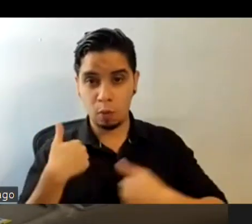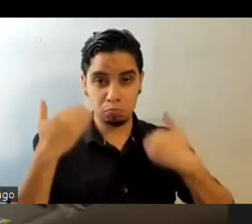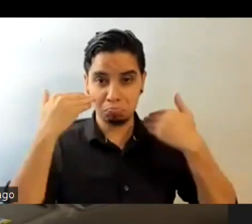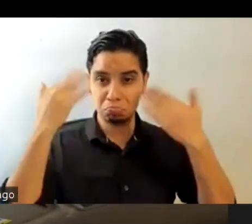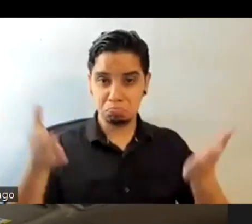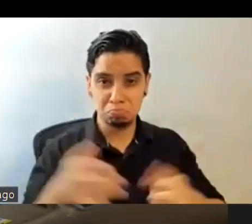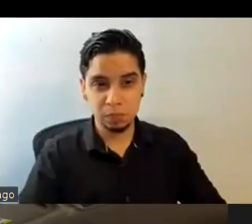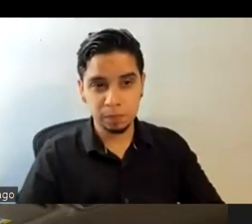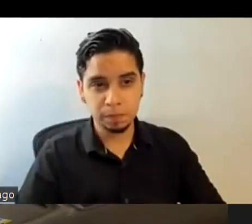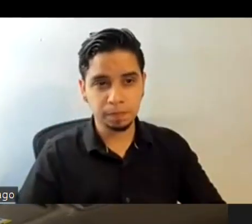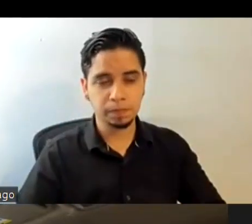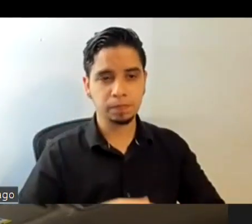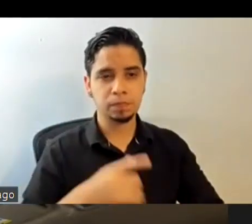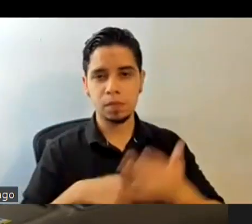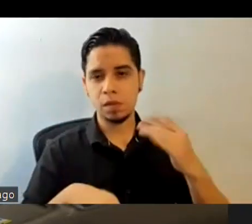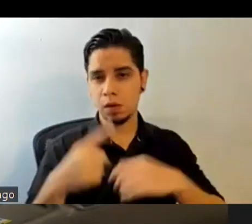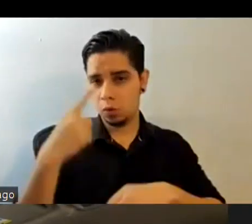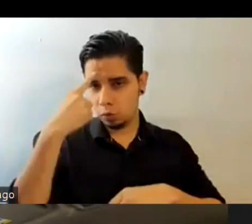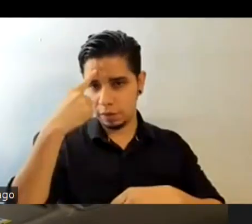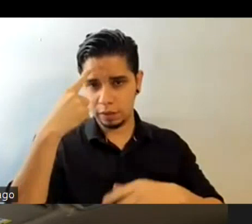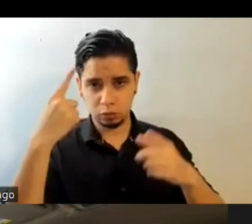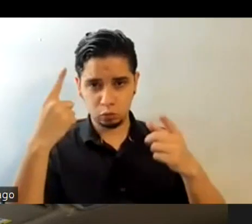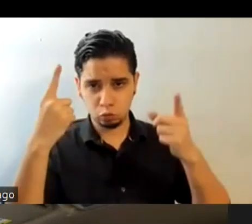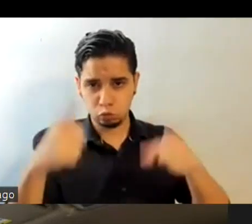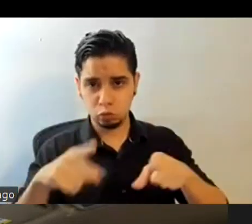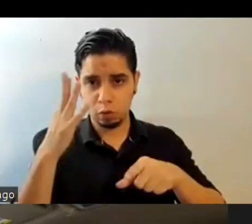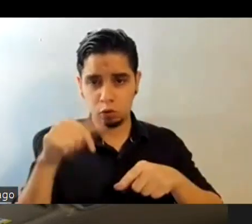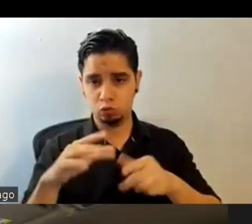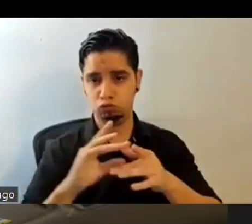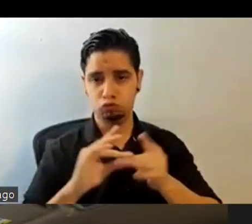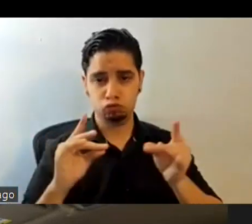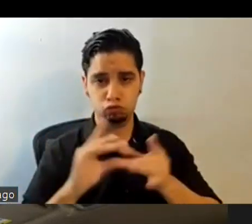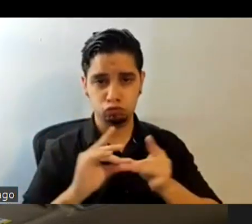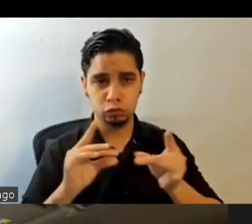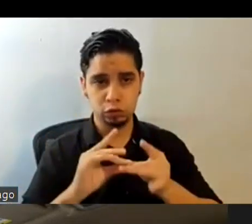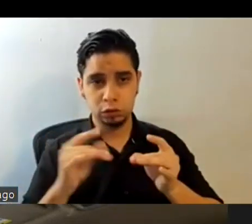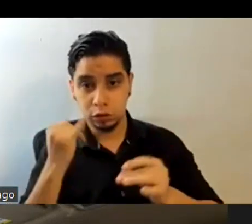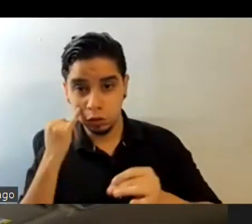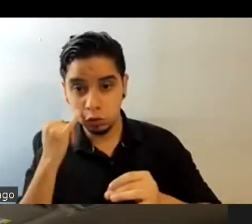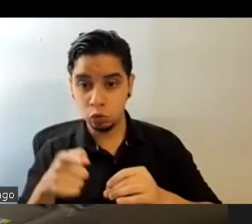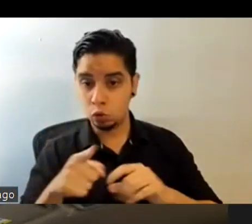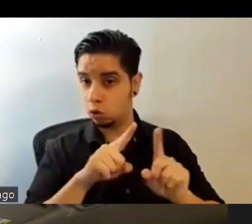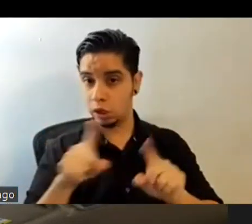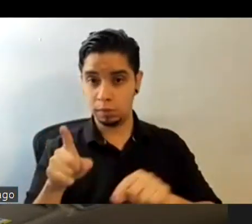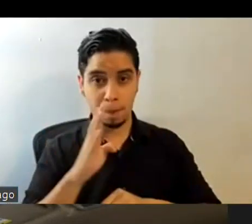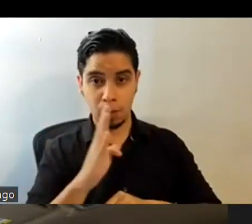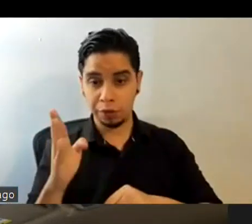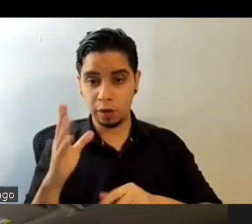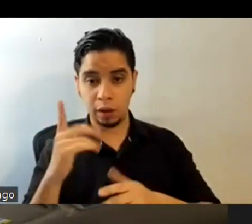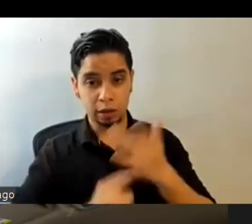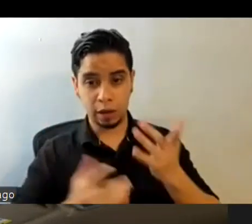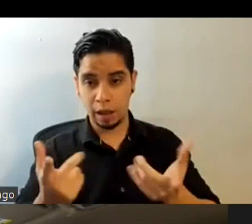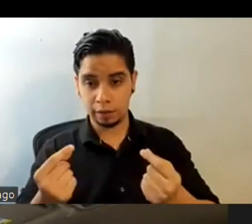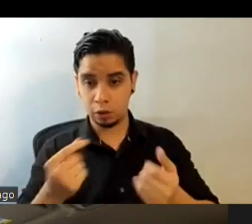pero entonces, Sí. ¿qué tú crees o sea, porque me estás hablando de entonces, si te ibas a la biblioteca y agarrabas todo lo que te